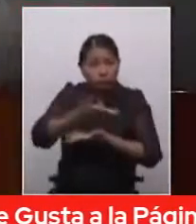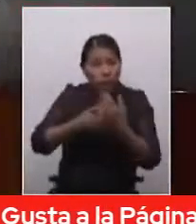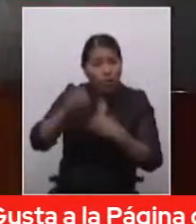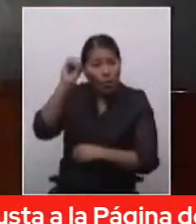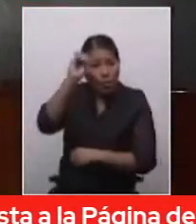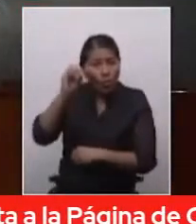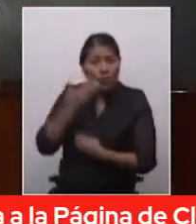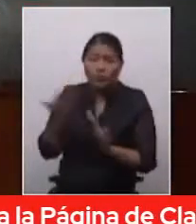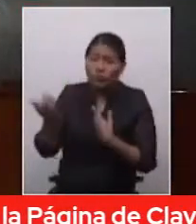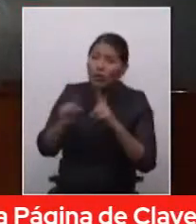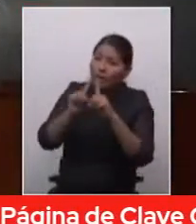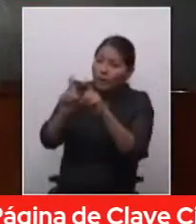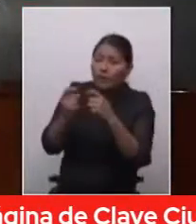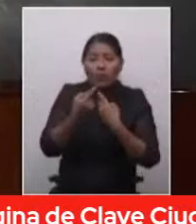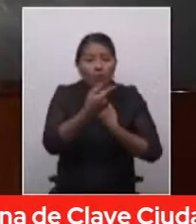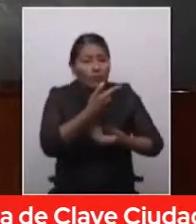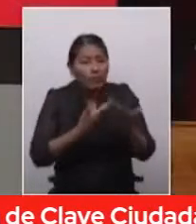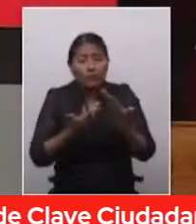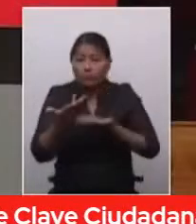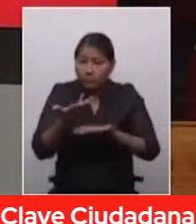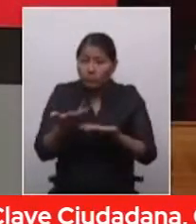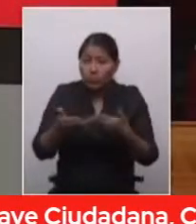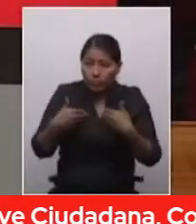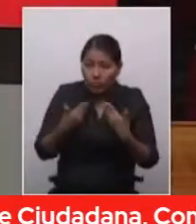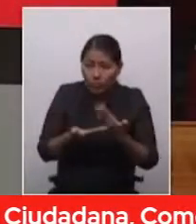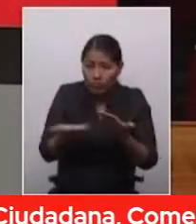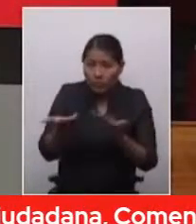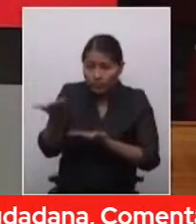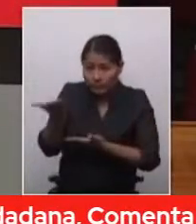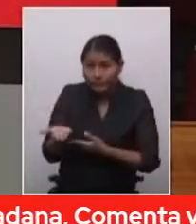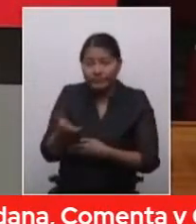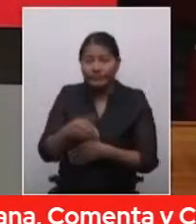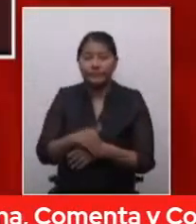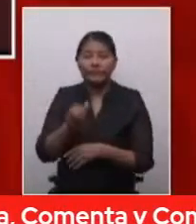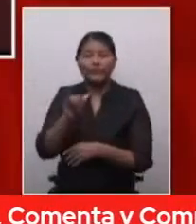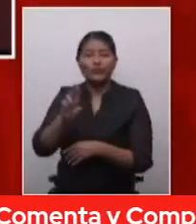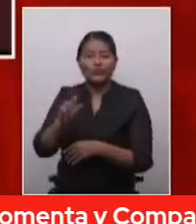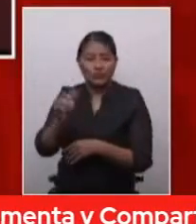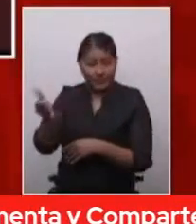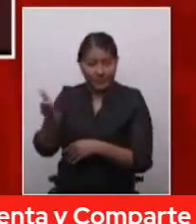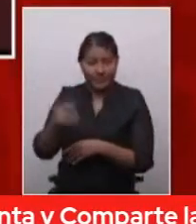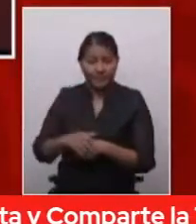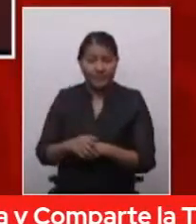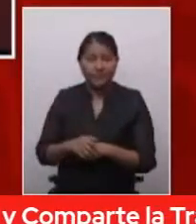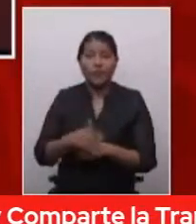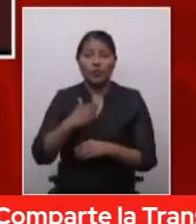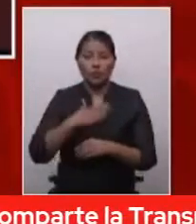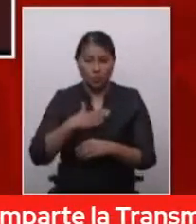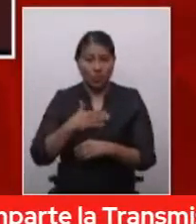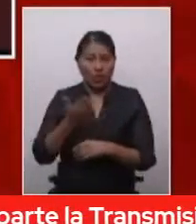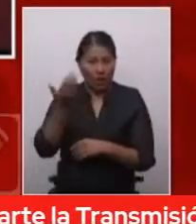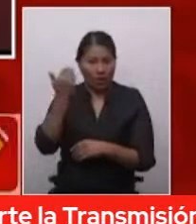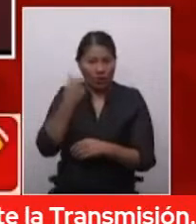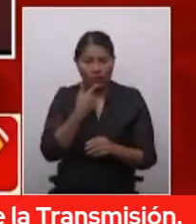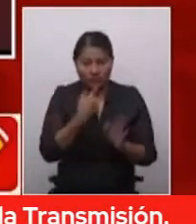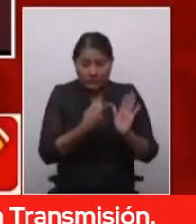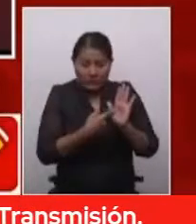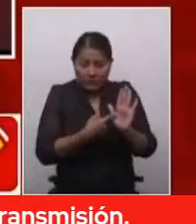Pueden contrastar entre ustedes sus puntos de vista, por favor. Candidato Yuri Castro. Bien, nosotros hemos señalado claramente que